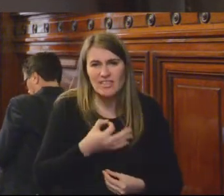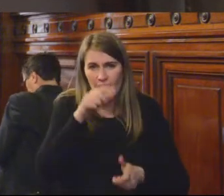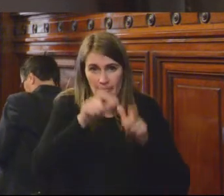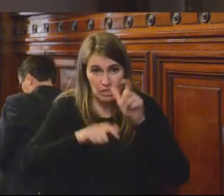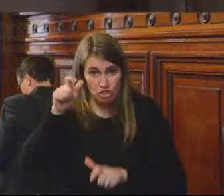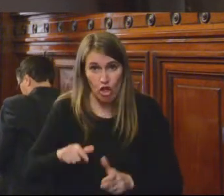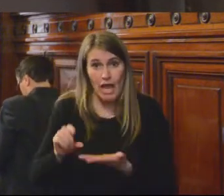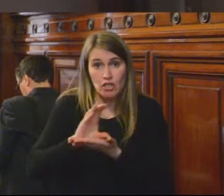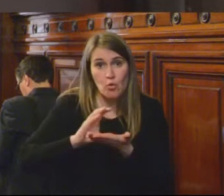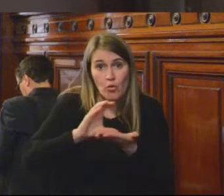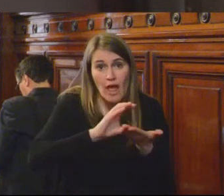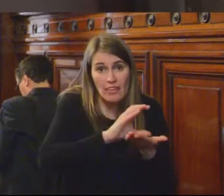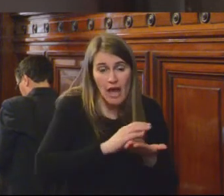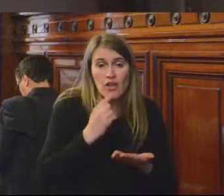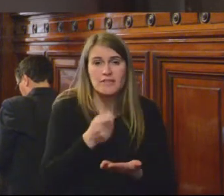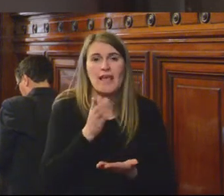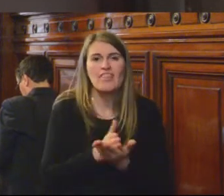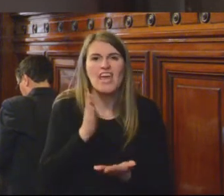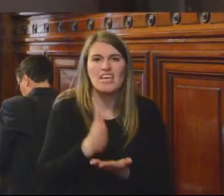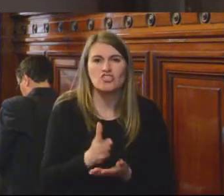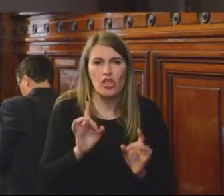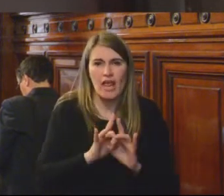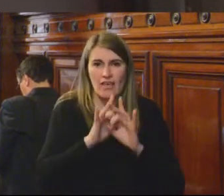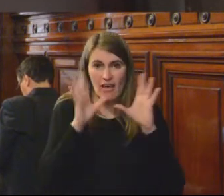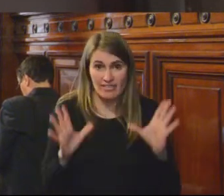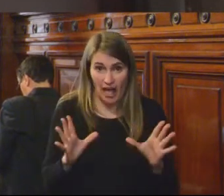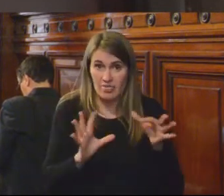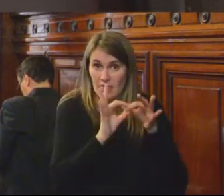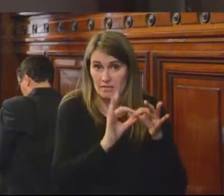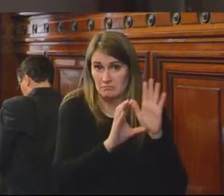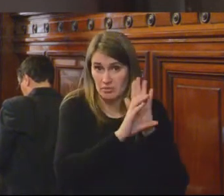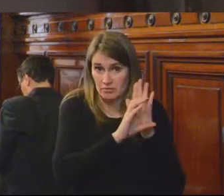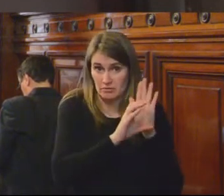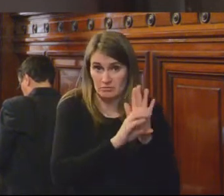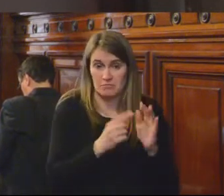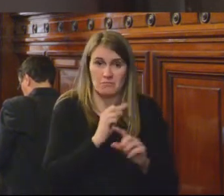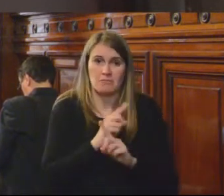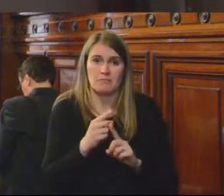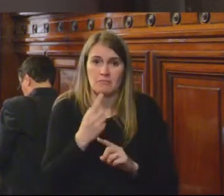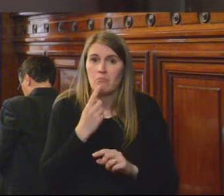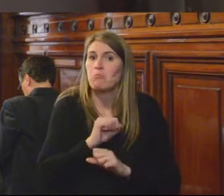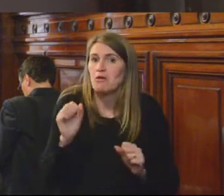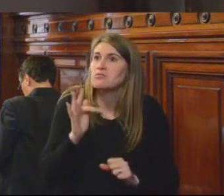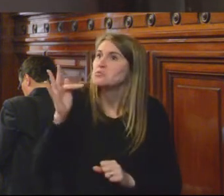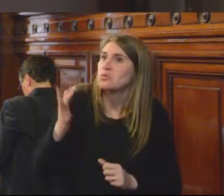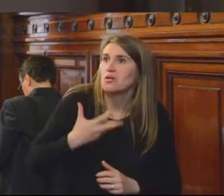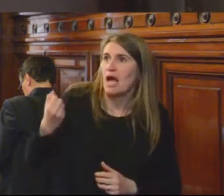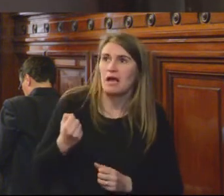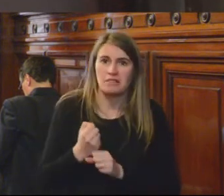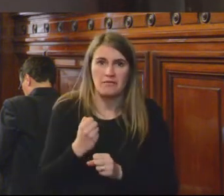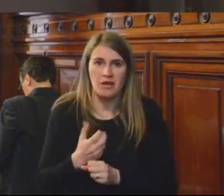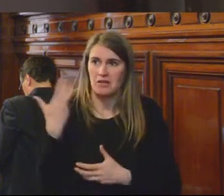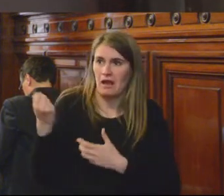los derechos y libertades fundamentales consagrados en la Constitución del 99 no se les quite el día de mañana? Bueno, de hecho ya lo